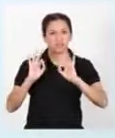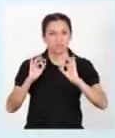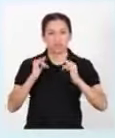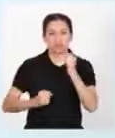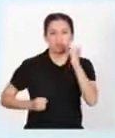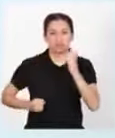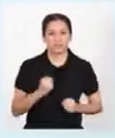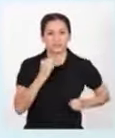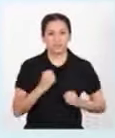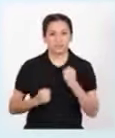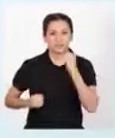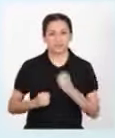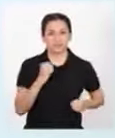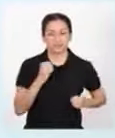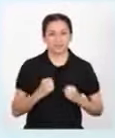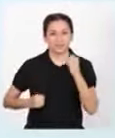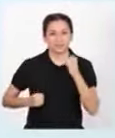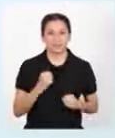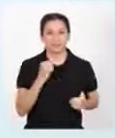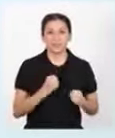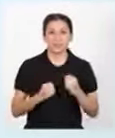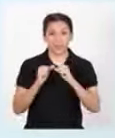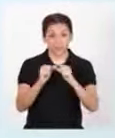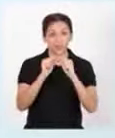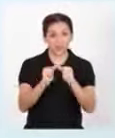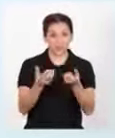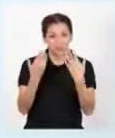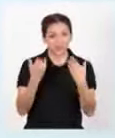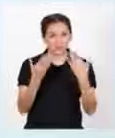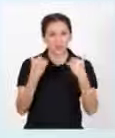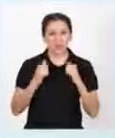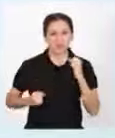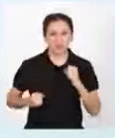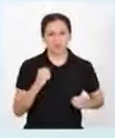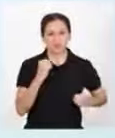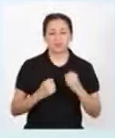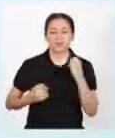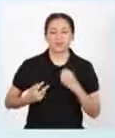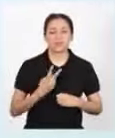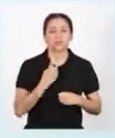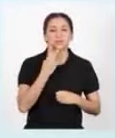trotamos en nuestro sitio. Eso. Sigo ahí.